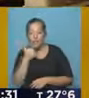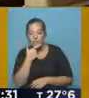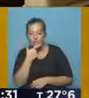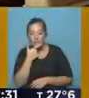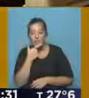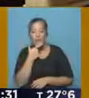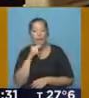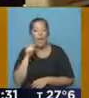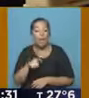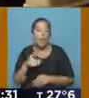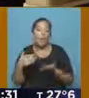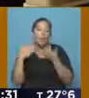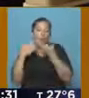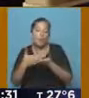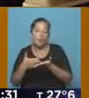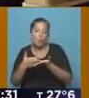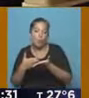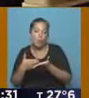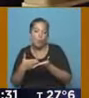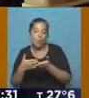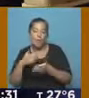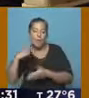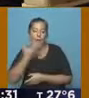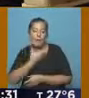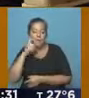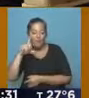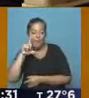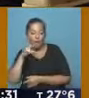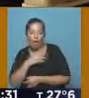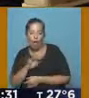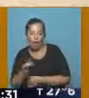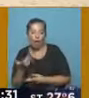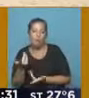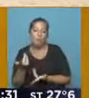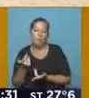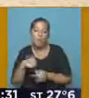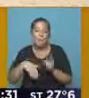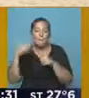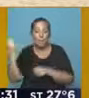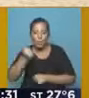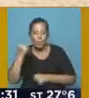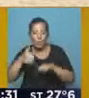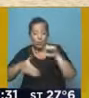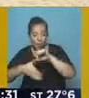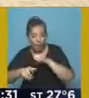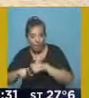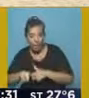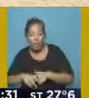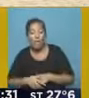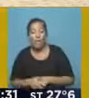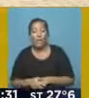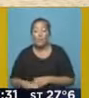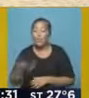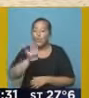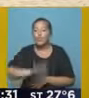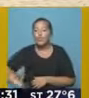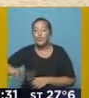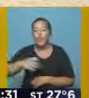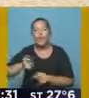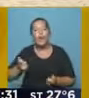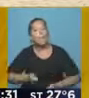grandes puertos puertos del pacífico no sé si no es el más grande puerto de del pacífico sudamericano digamos o sea es la zona rica en la zona